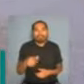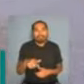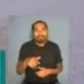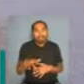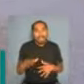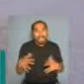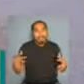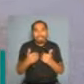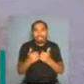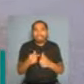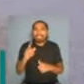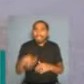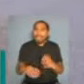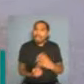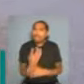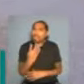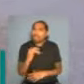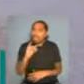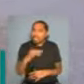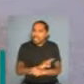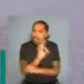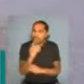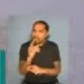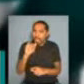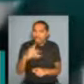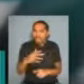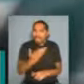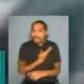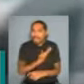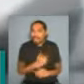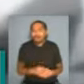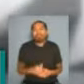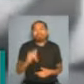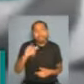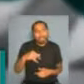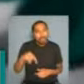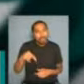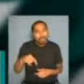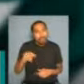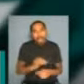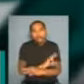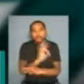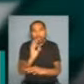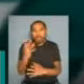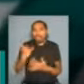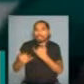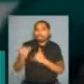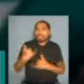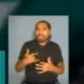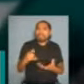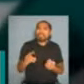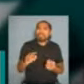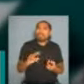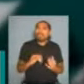madrugada en Fraile Pintado también, puede ser? Sí, esta mañana, a la madrugada se toma un conocimiento, más precisamente a